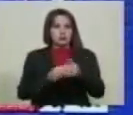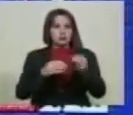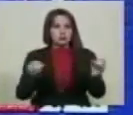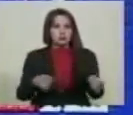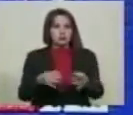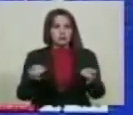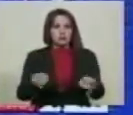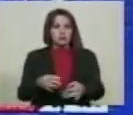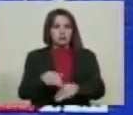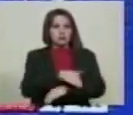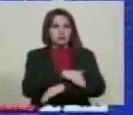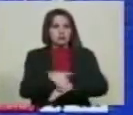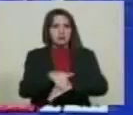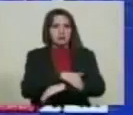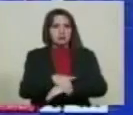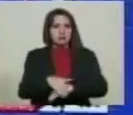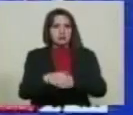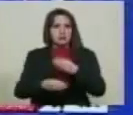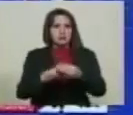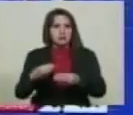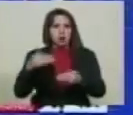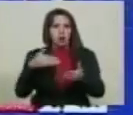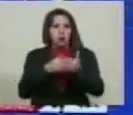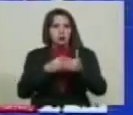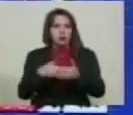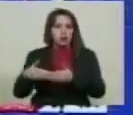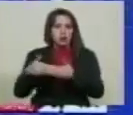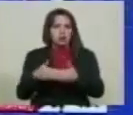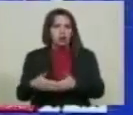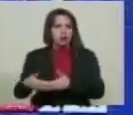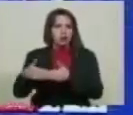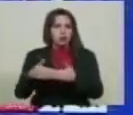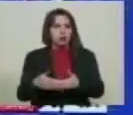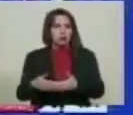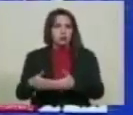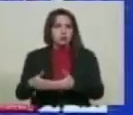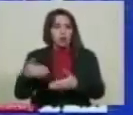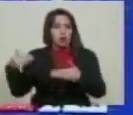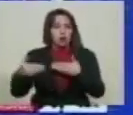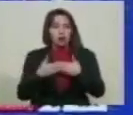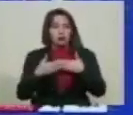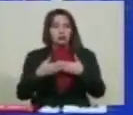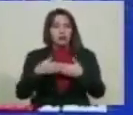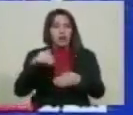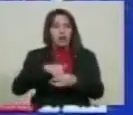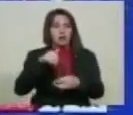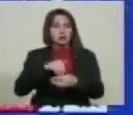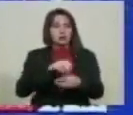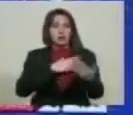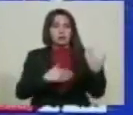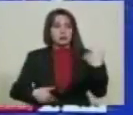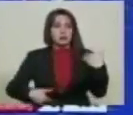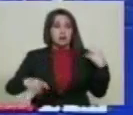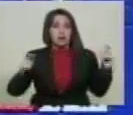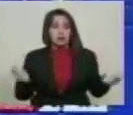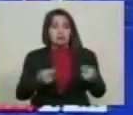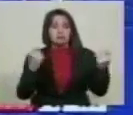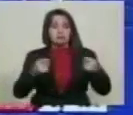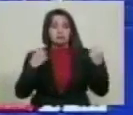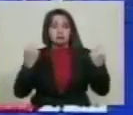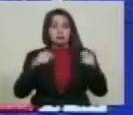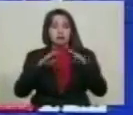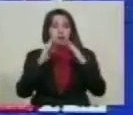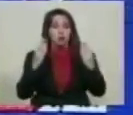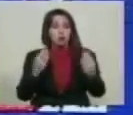imperialista decretado contra nuestras elecciones presidenciales. Sabotaje mundial contra las elecciones